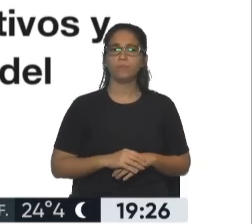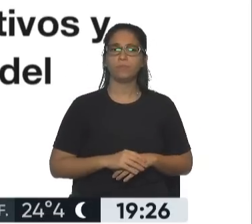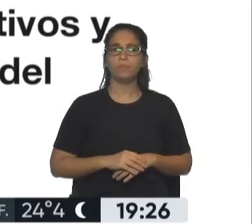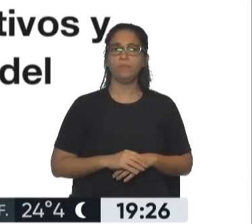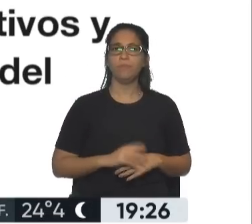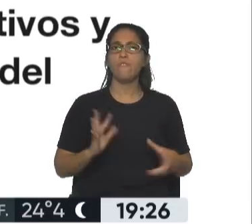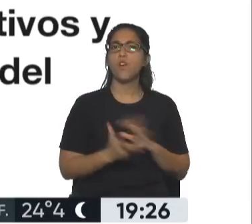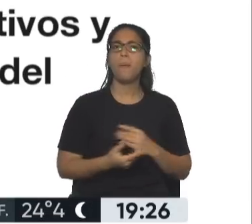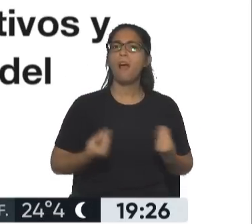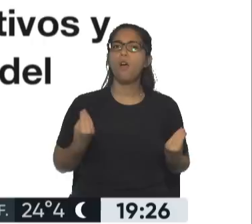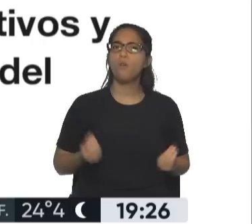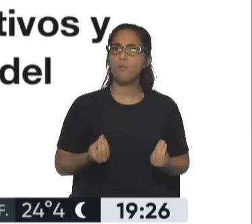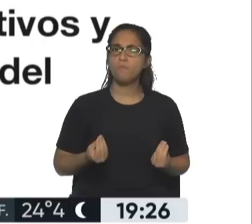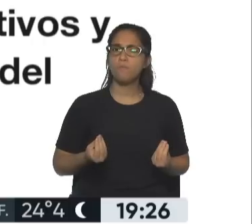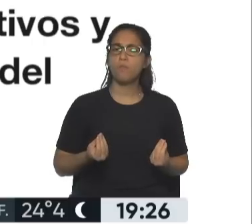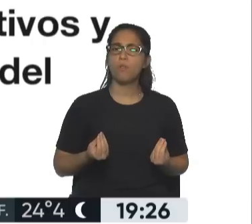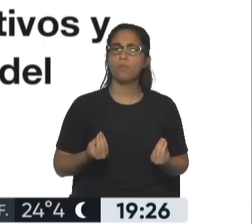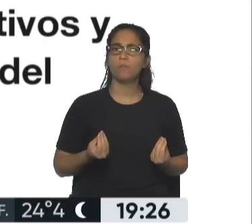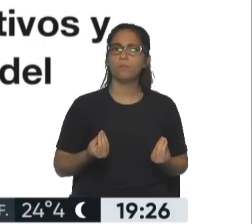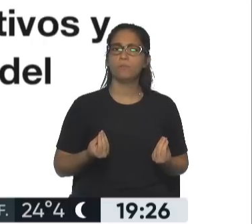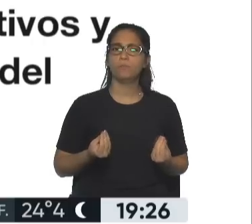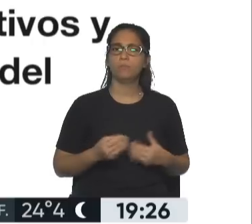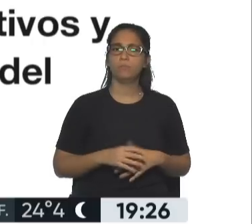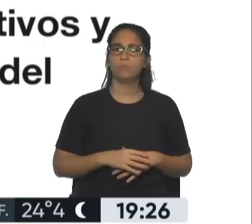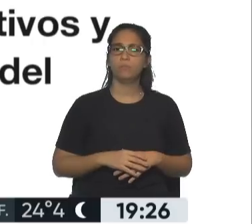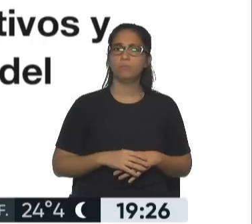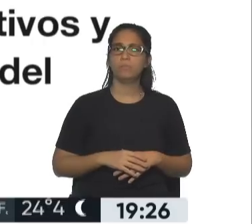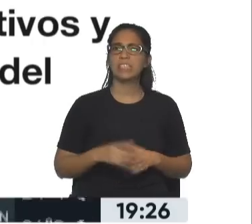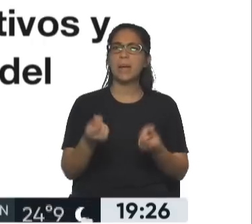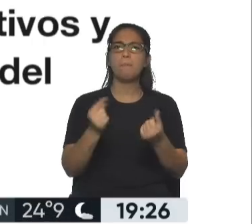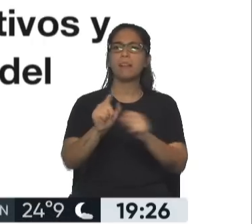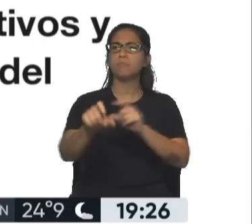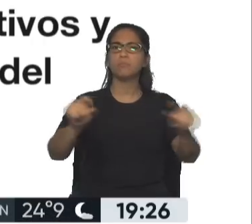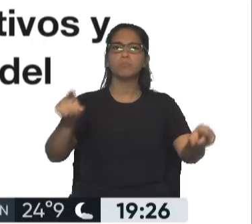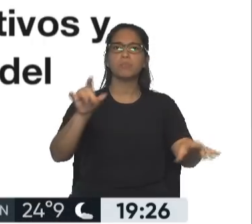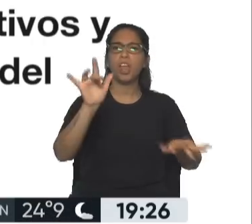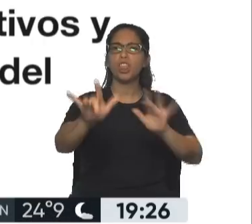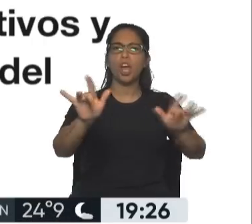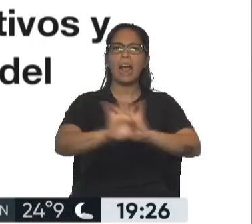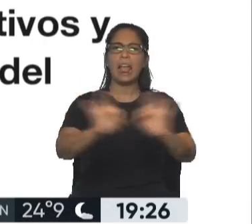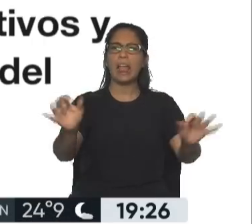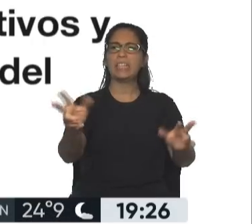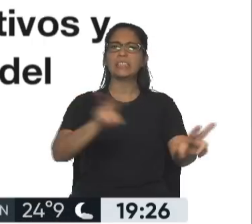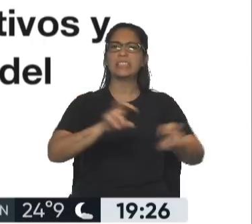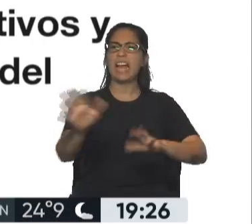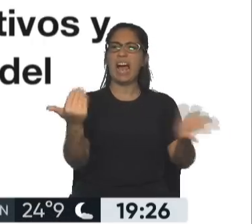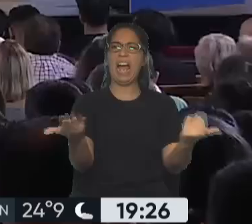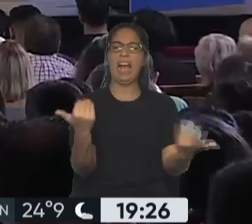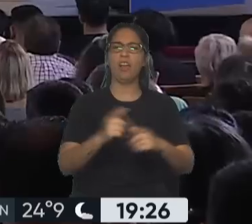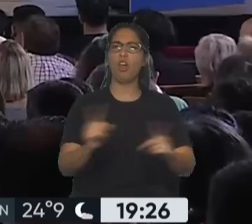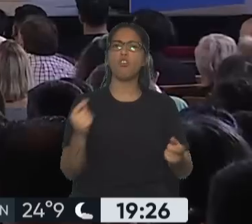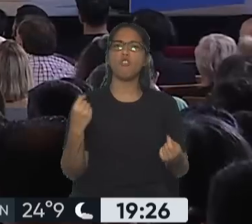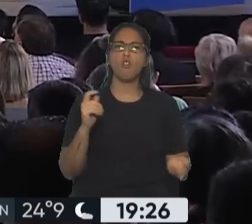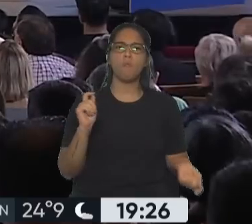para, sin tocar en la plata de nadie, ni sacarle nada a nadie, ni nada, cómo va a ser para